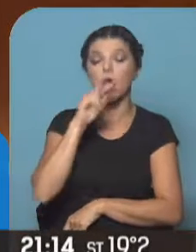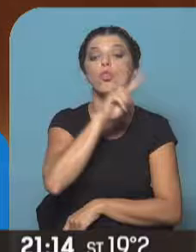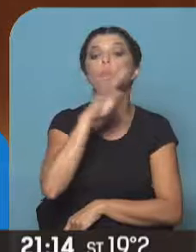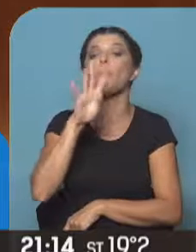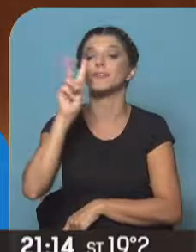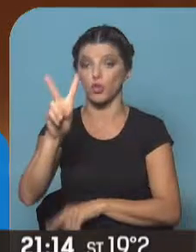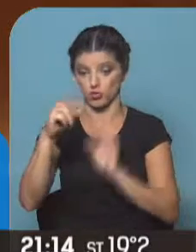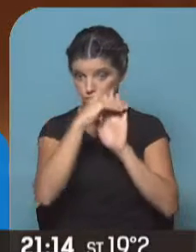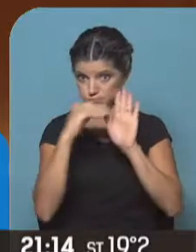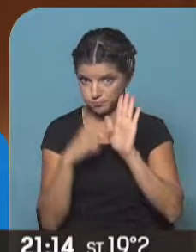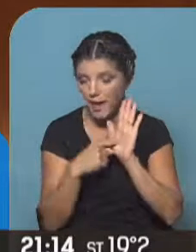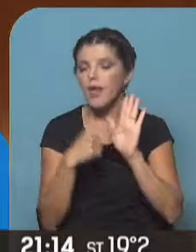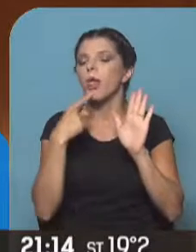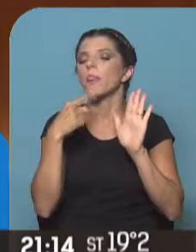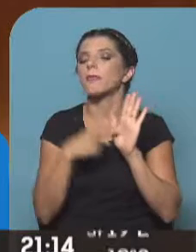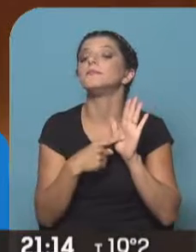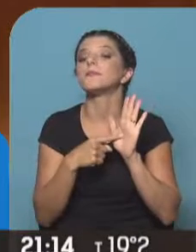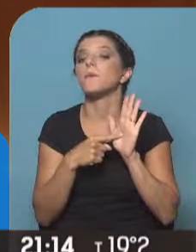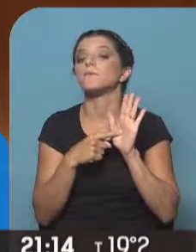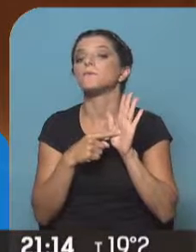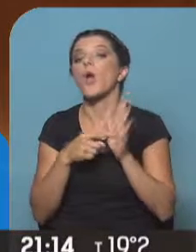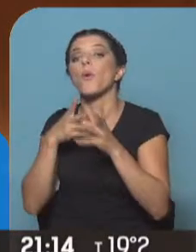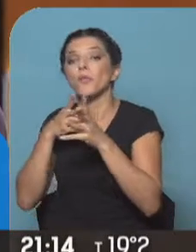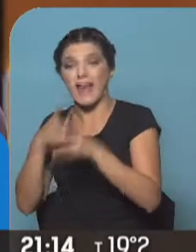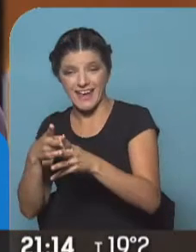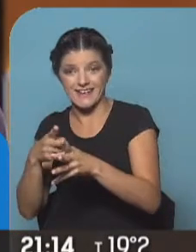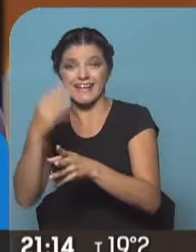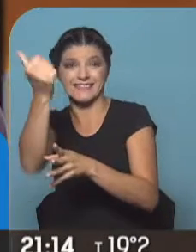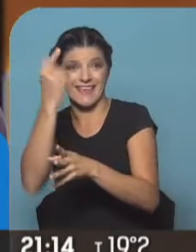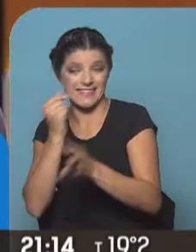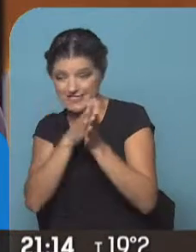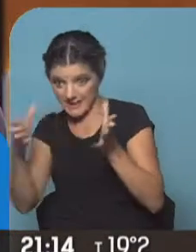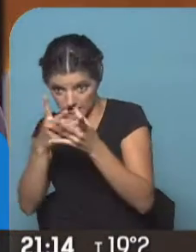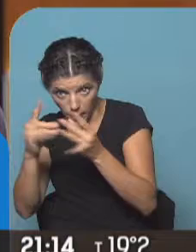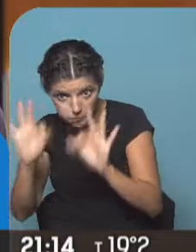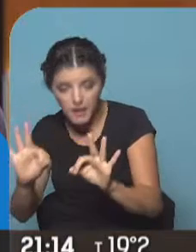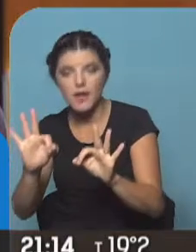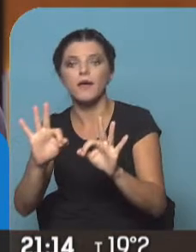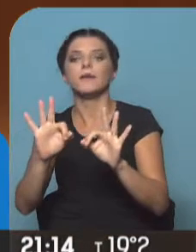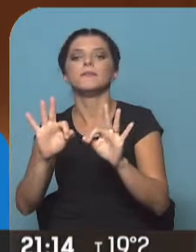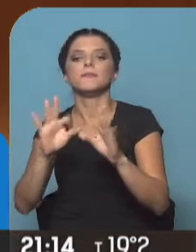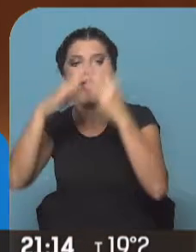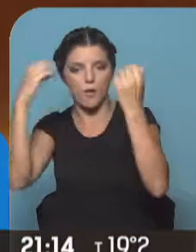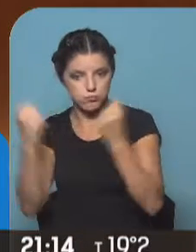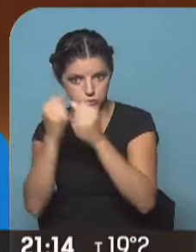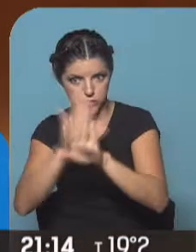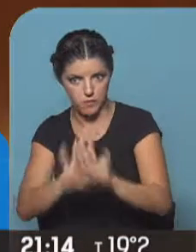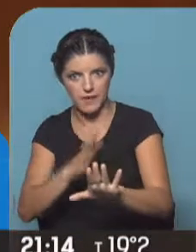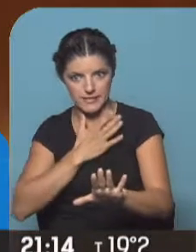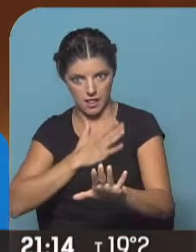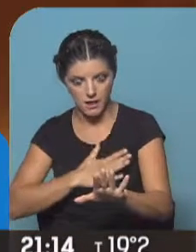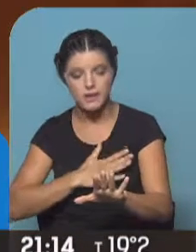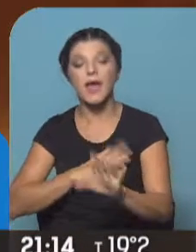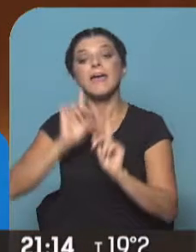sella la tregua después de la guerra de los 6 días. Y la Argentina fue el país que mandó primeros observadores a